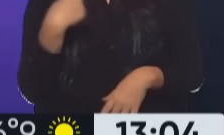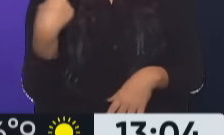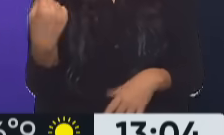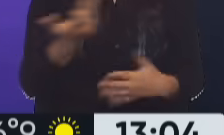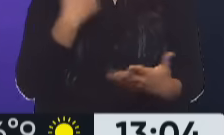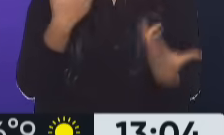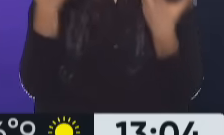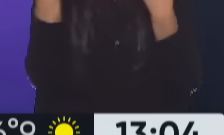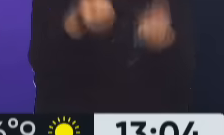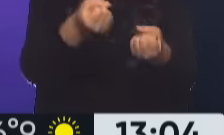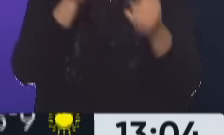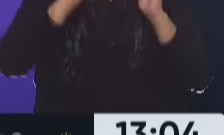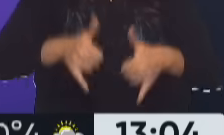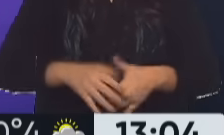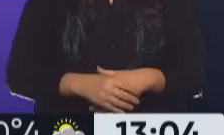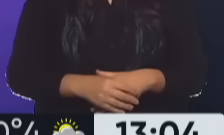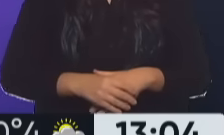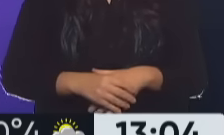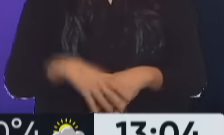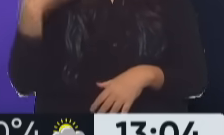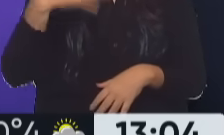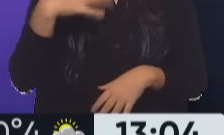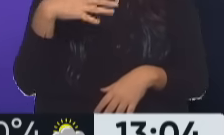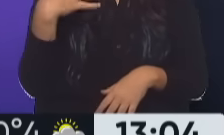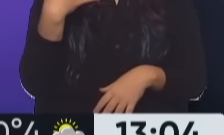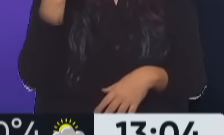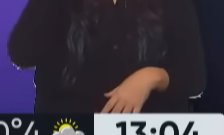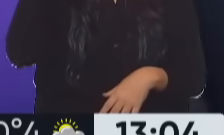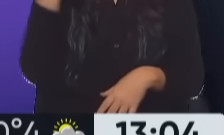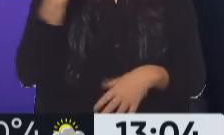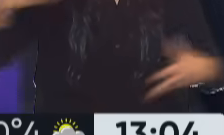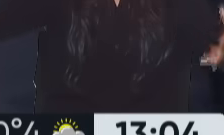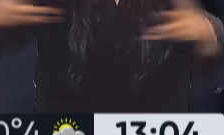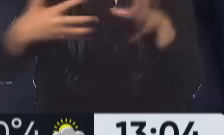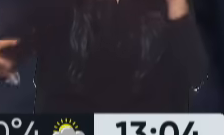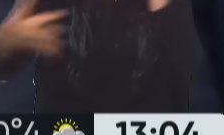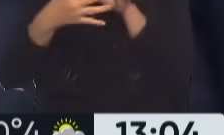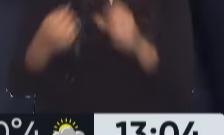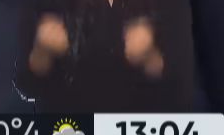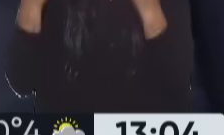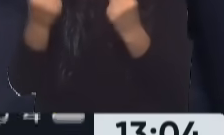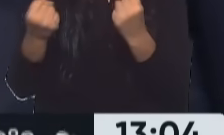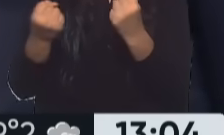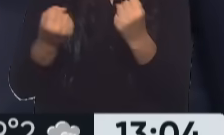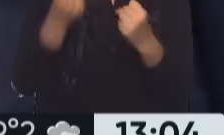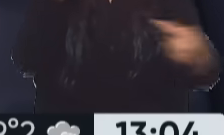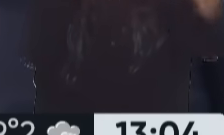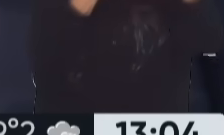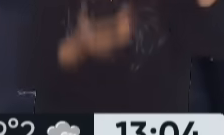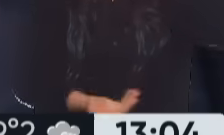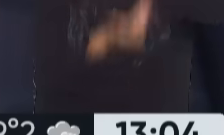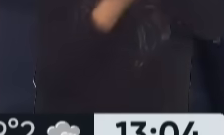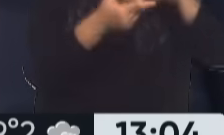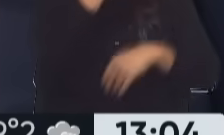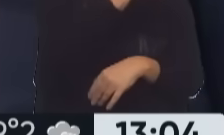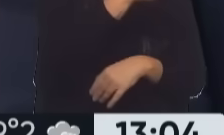a defender. Hoy creemos que hay que aunar fuerzas para un objetivo superior. Y como dije al principio, como